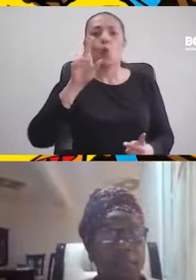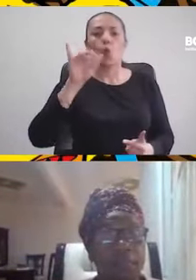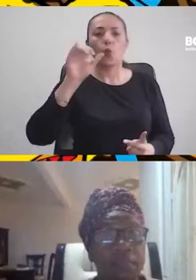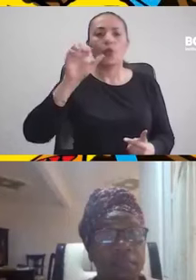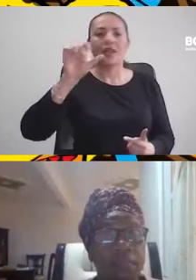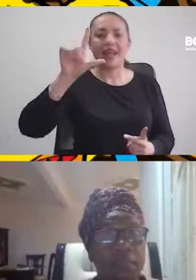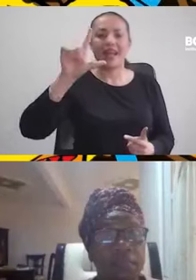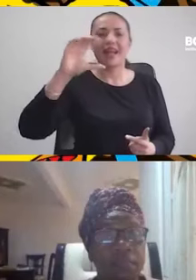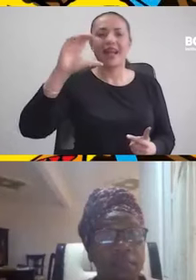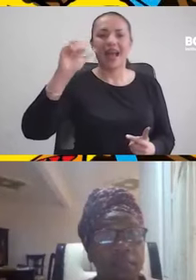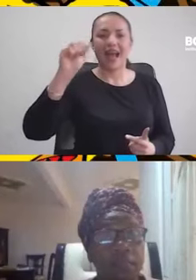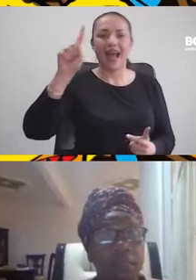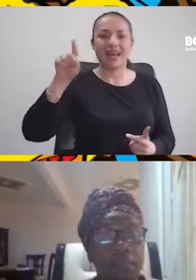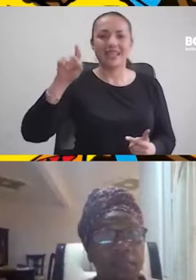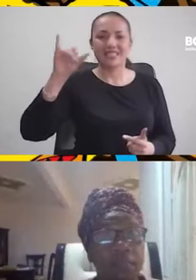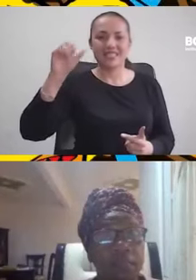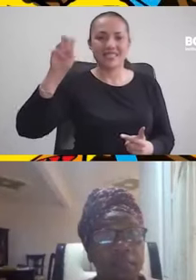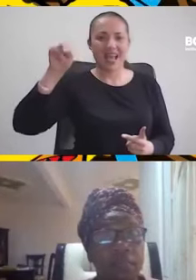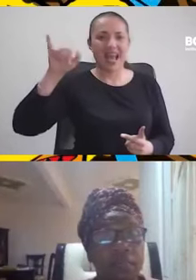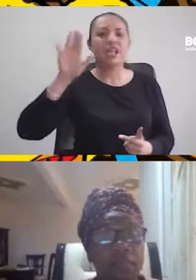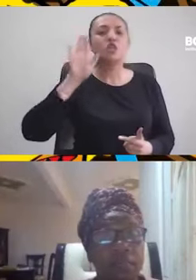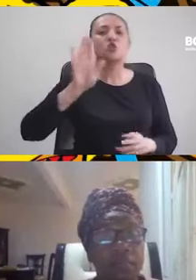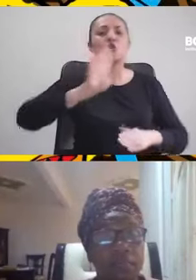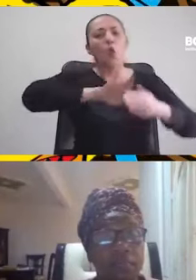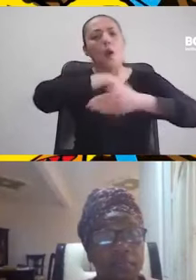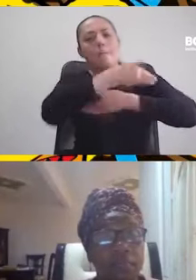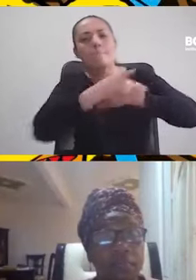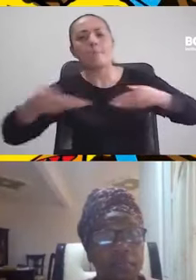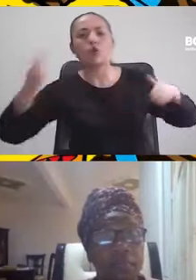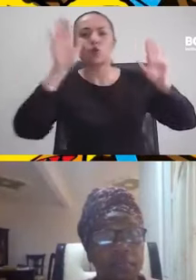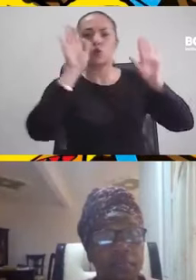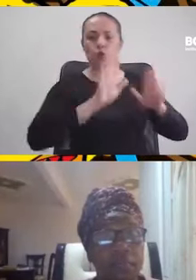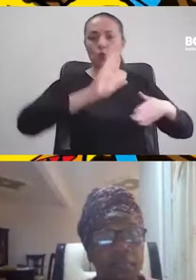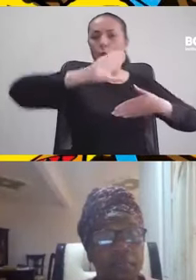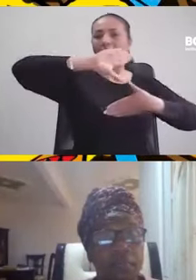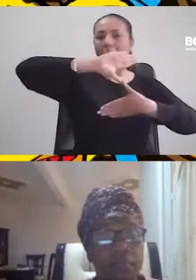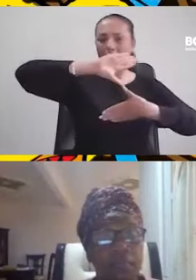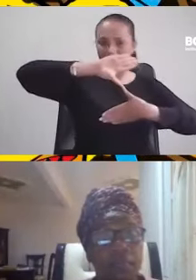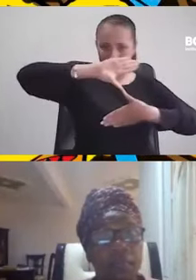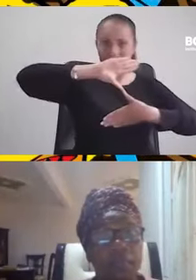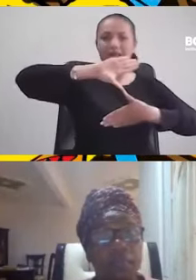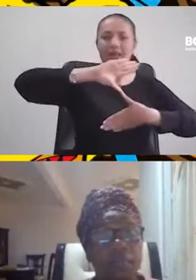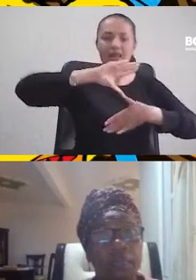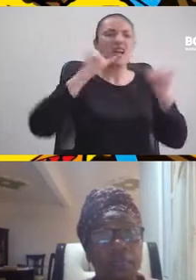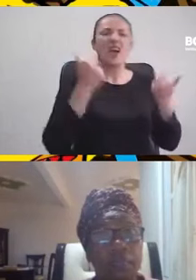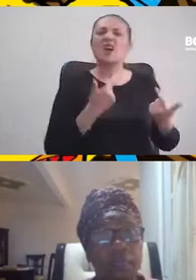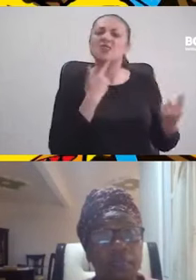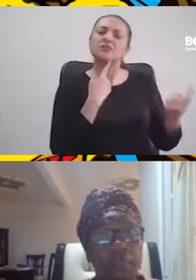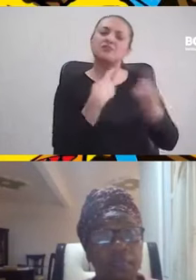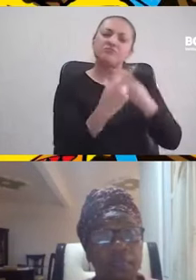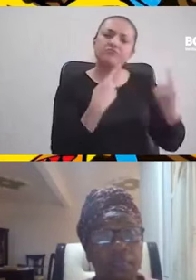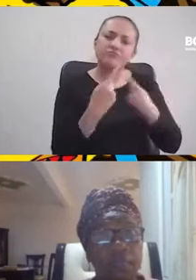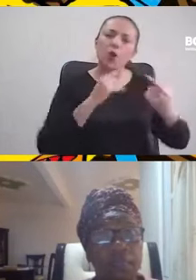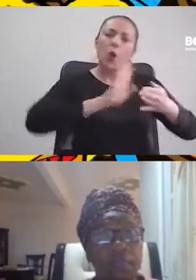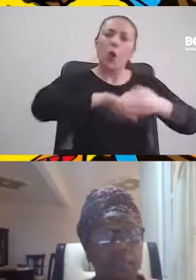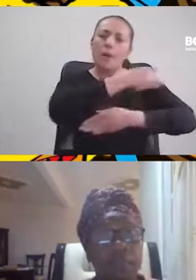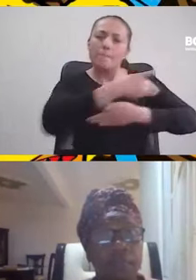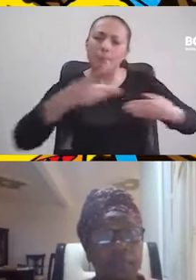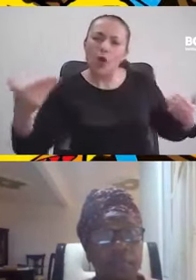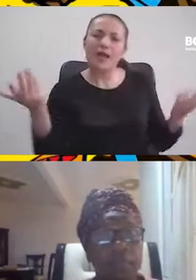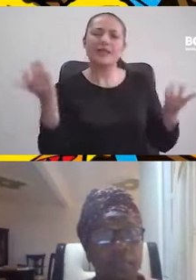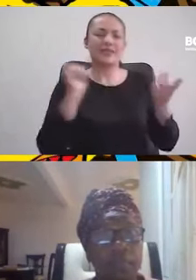el poeta de las Américas. Vamos a dialogar sobre poesía, sobre poemas y